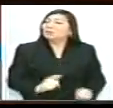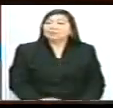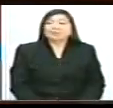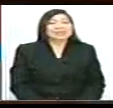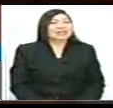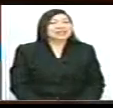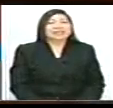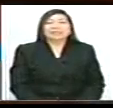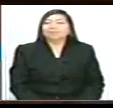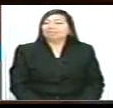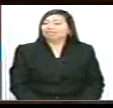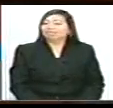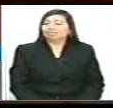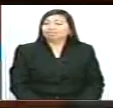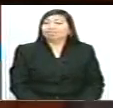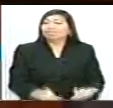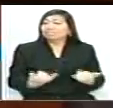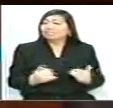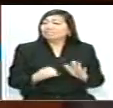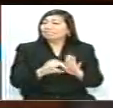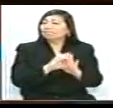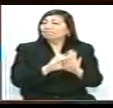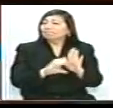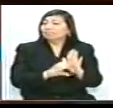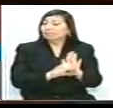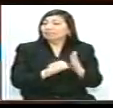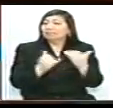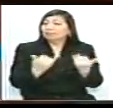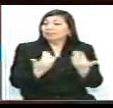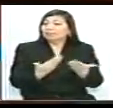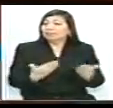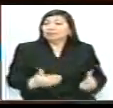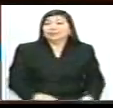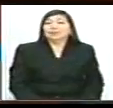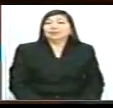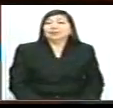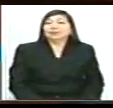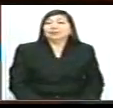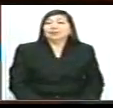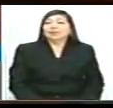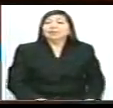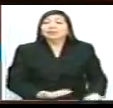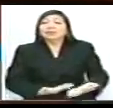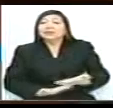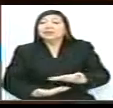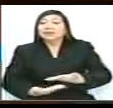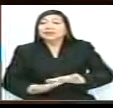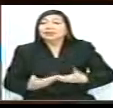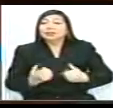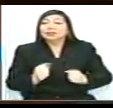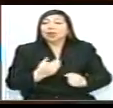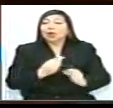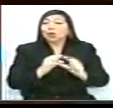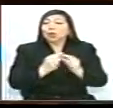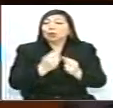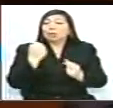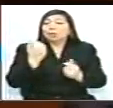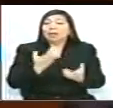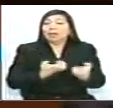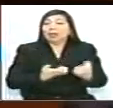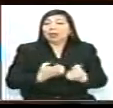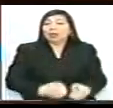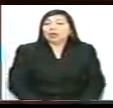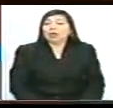presidenta. Esa constitución en esos elementos fue fruto de las negociaciones que hubieron con esos grupos de poder